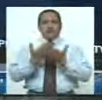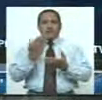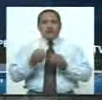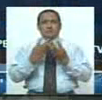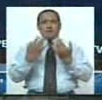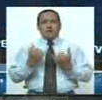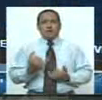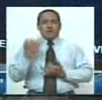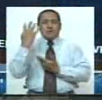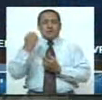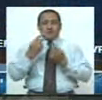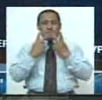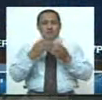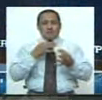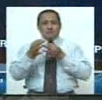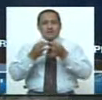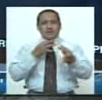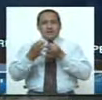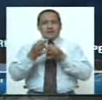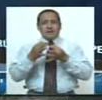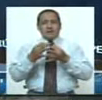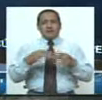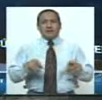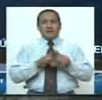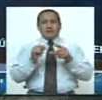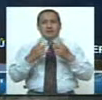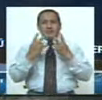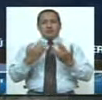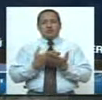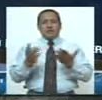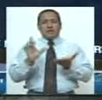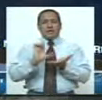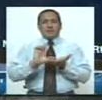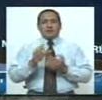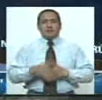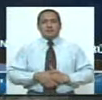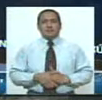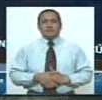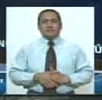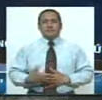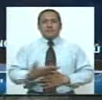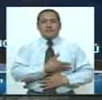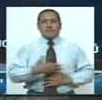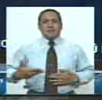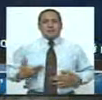Miguel. Estamos pendientes de ese caso. Entonces, Miguel Infante es informándonos desde el centro de Lima.